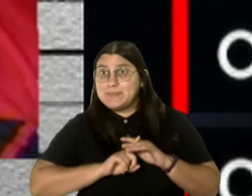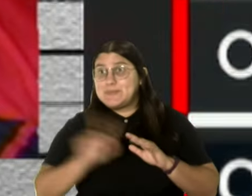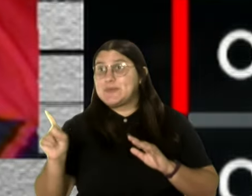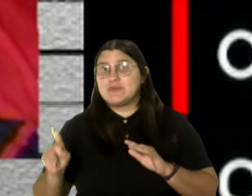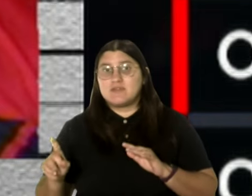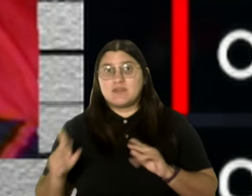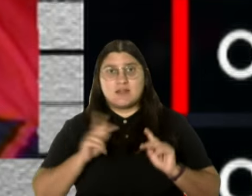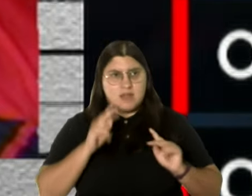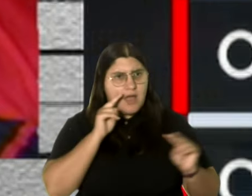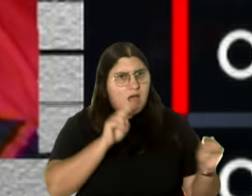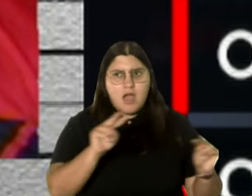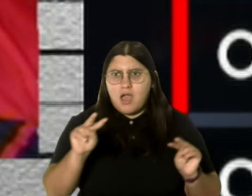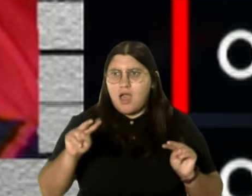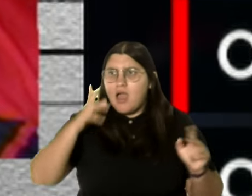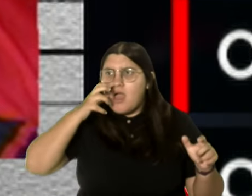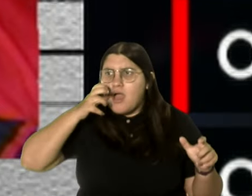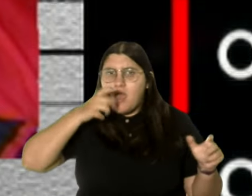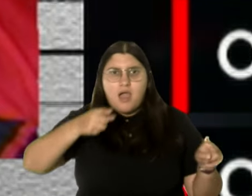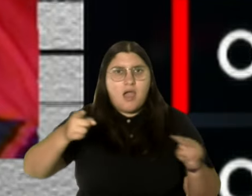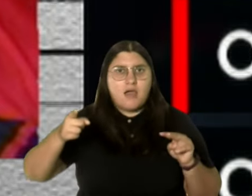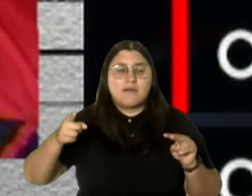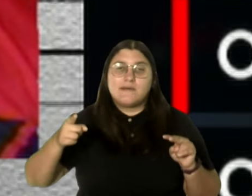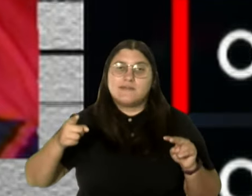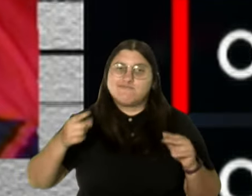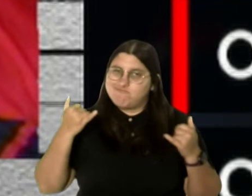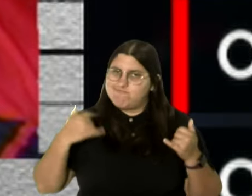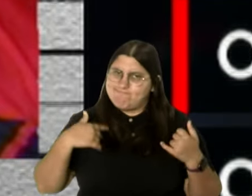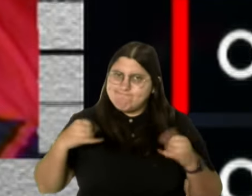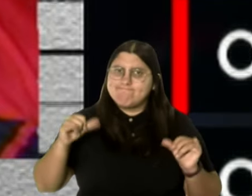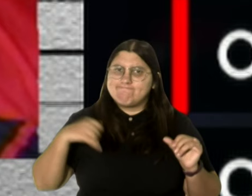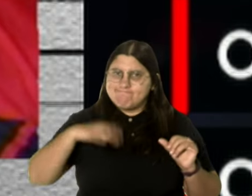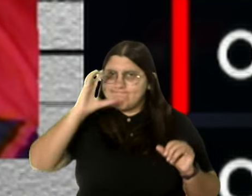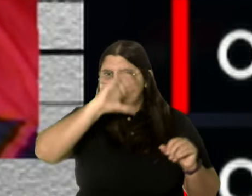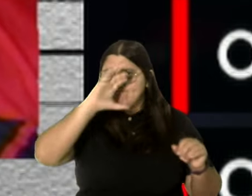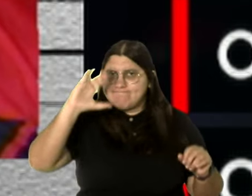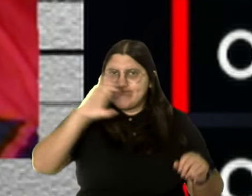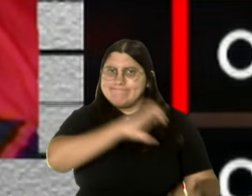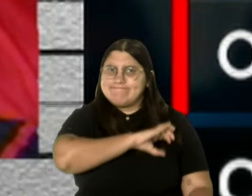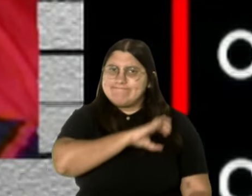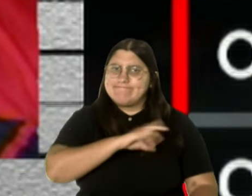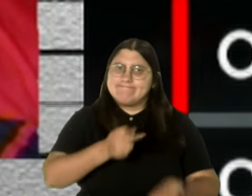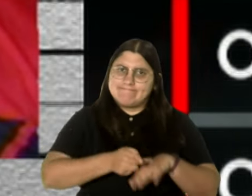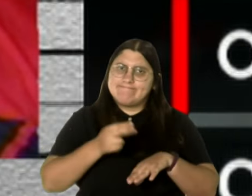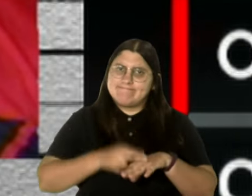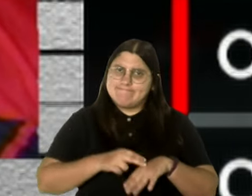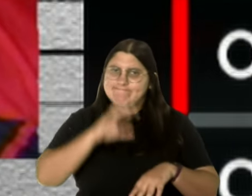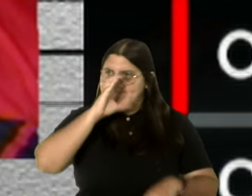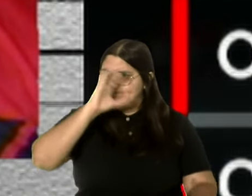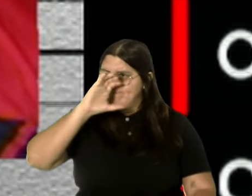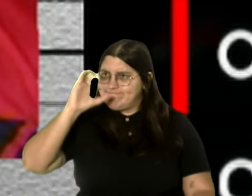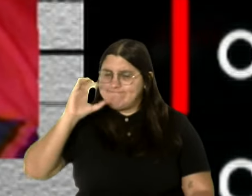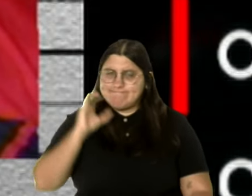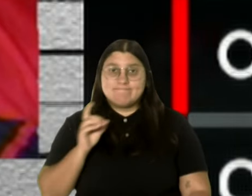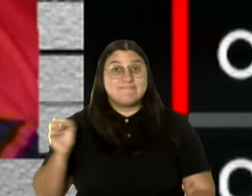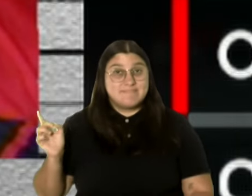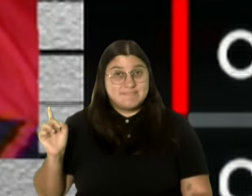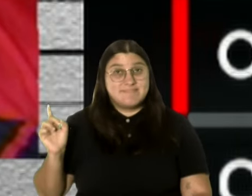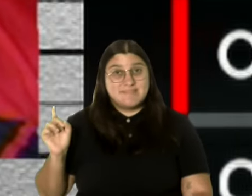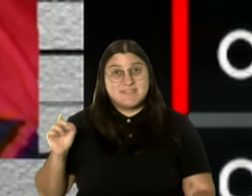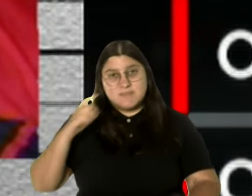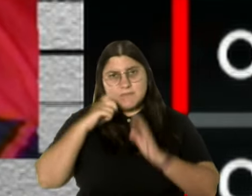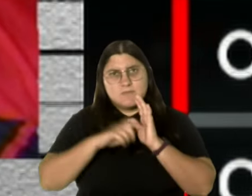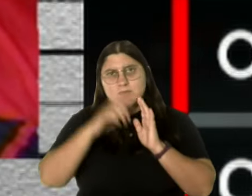La gente lo vio, la gente escuchó. Pues este individuo está siendo buscado en este momento por el negociado de la Policía de Puerto Rico. Así que vean ustedes